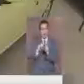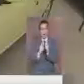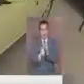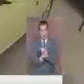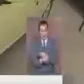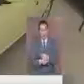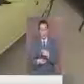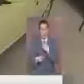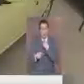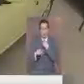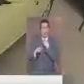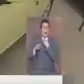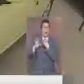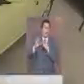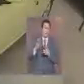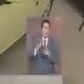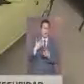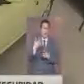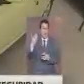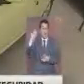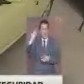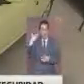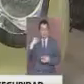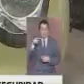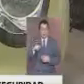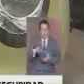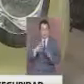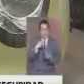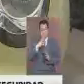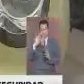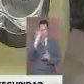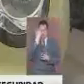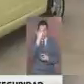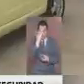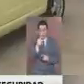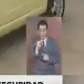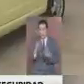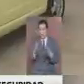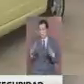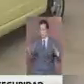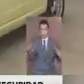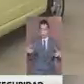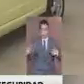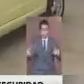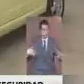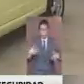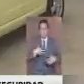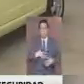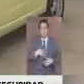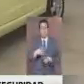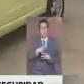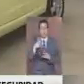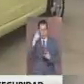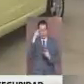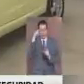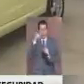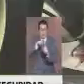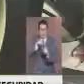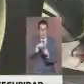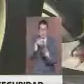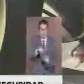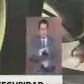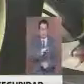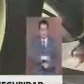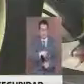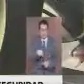Probablemente antes la principal preocupación era las dimensiones, de ahí que en el mercado chileno